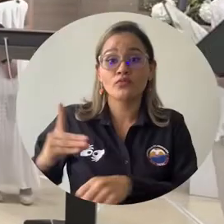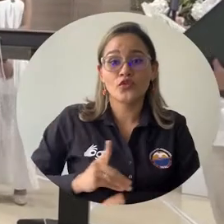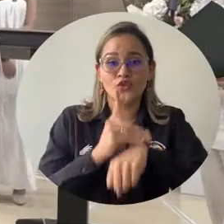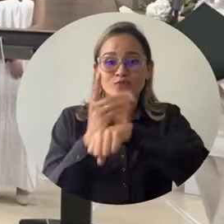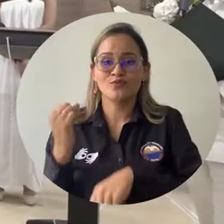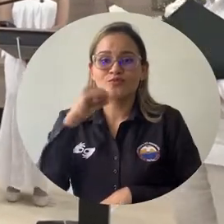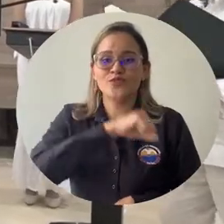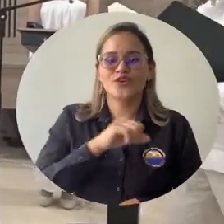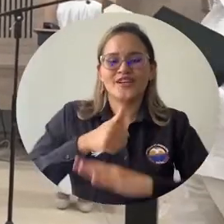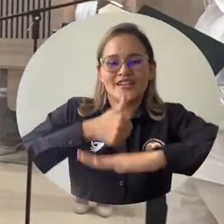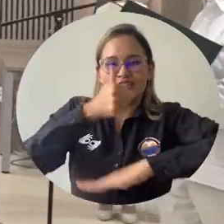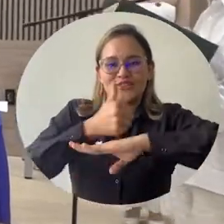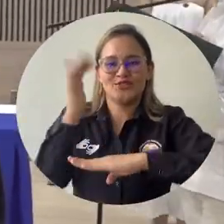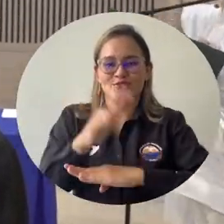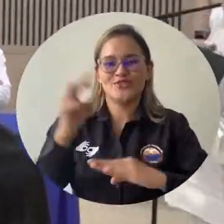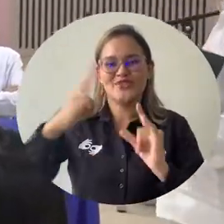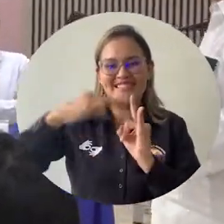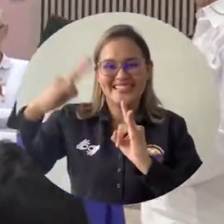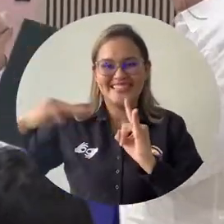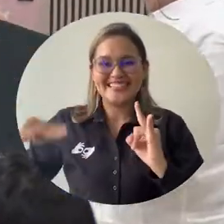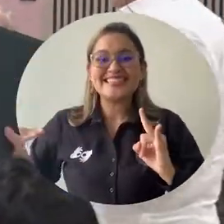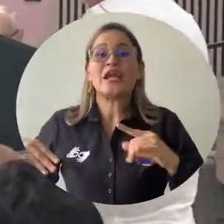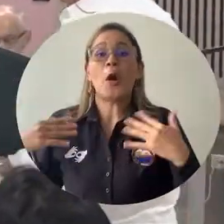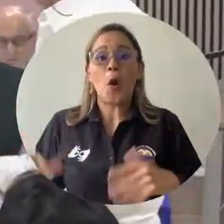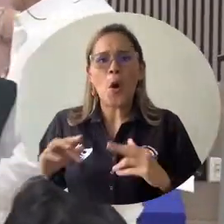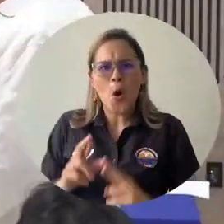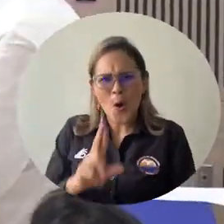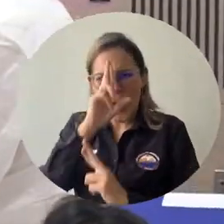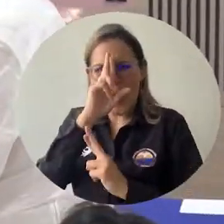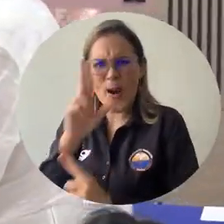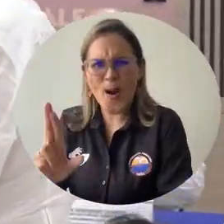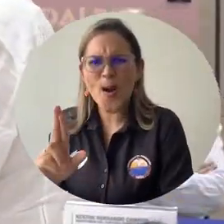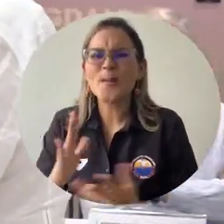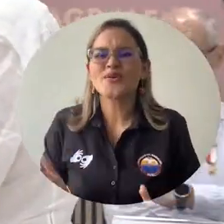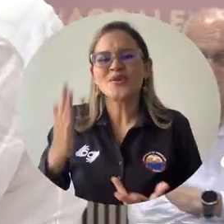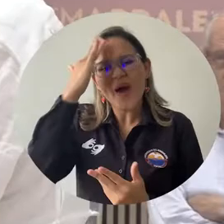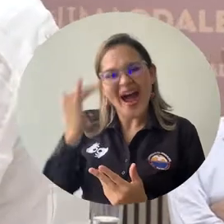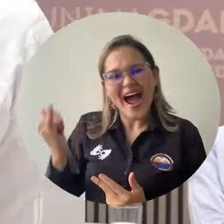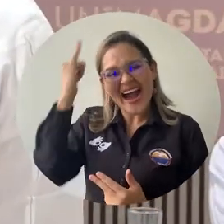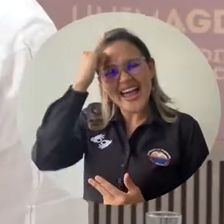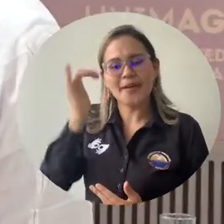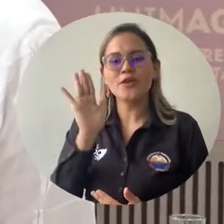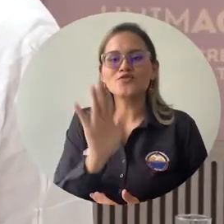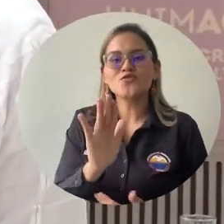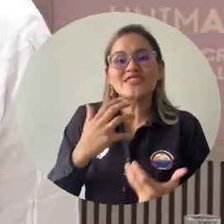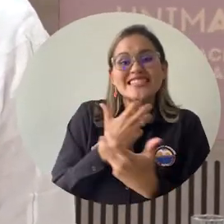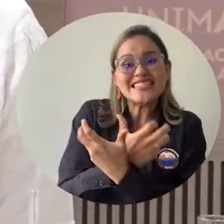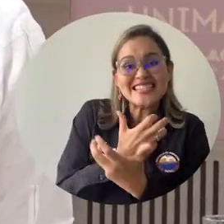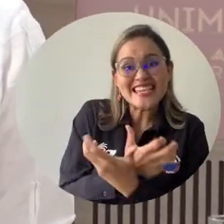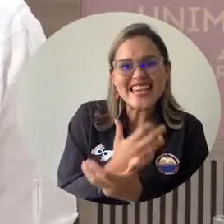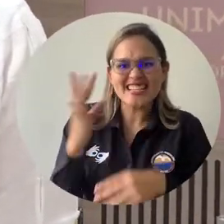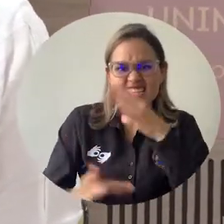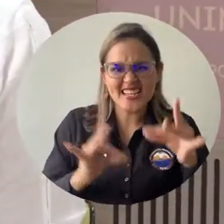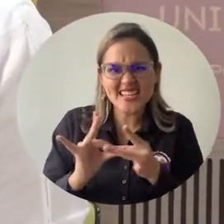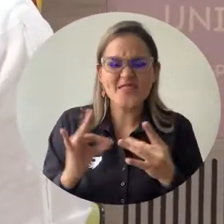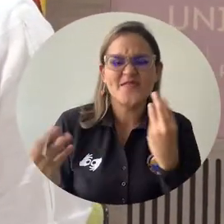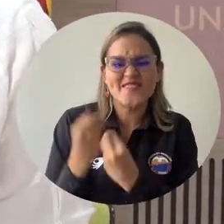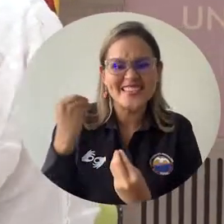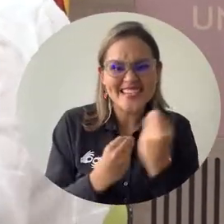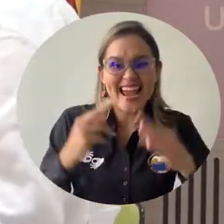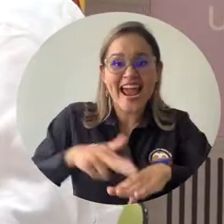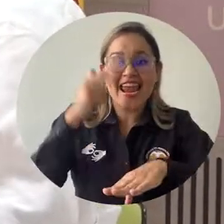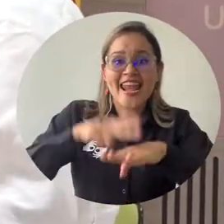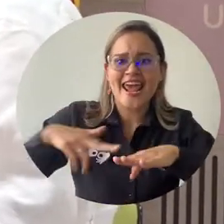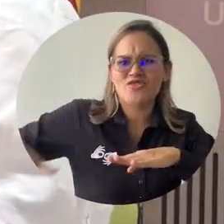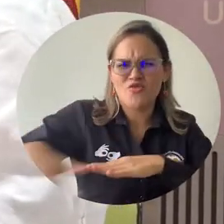El doctor Pablo Vera Salazar, rector de la Universidad del Magdalena, fue condecorado por la Academia Colombiana de Ciencias Exactas, Físicas y Naturales